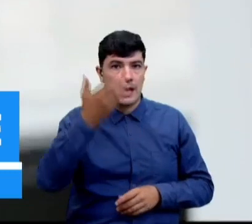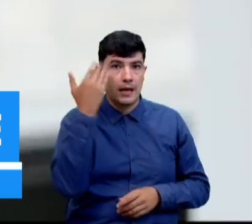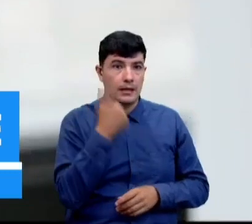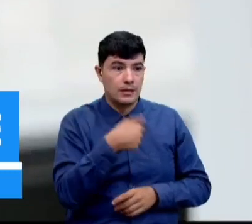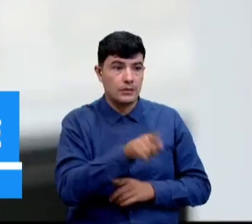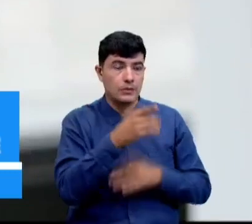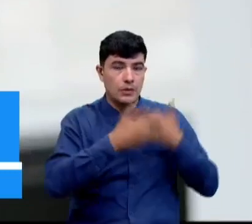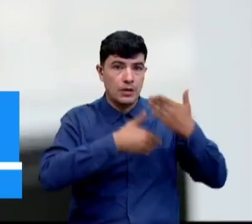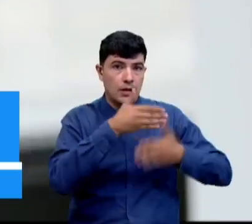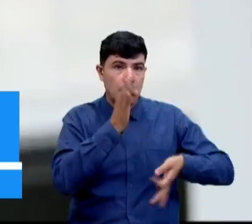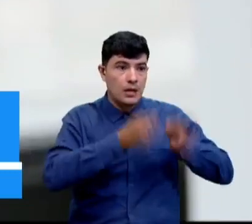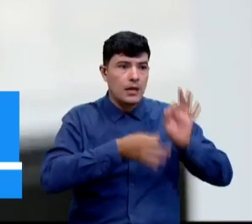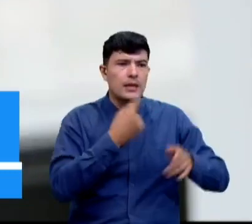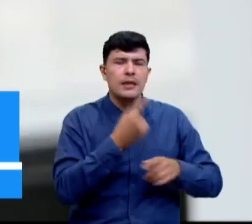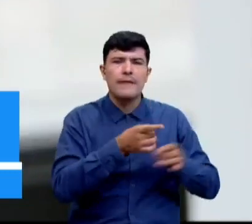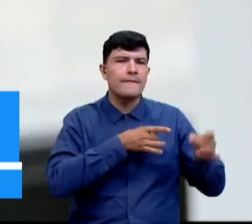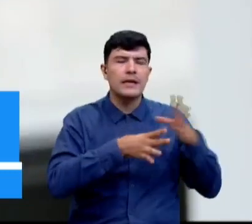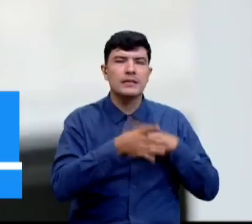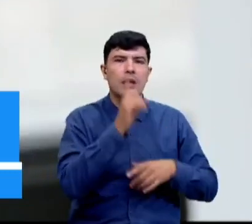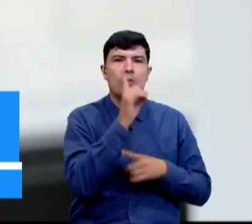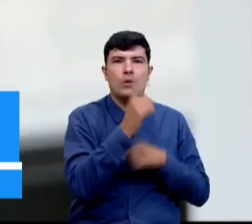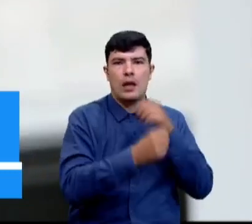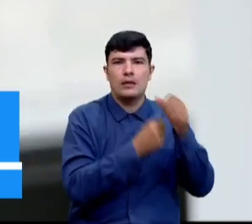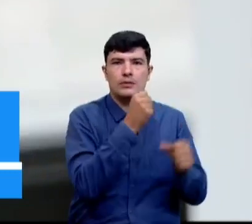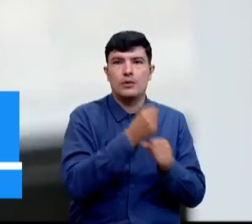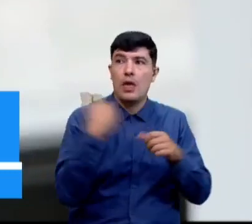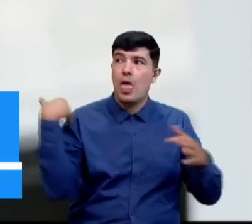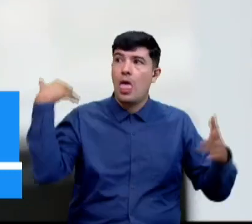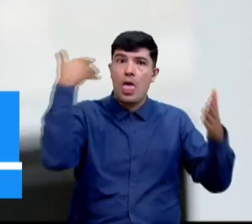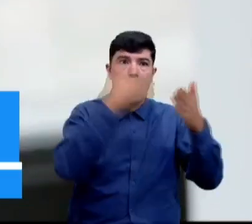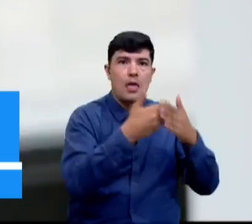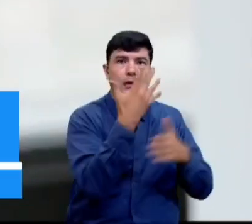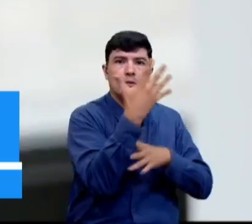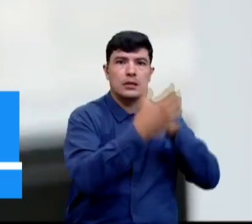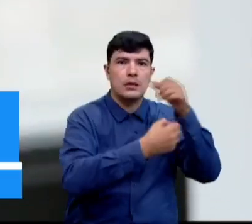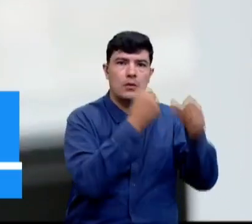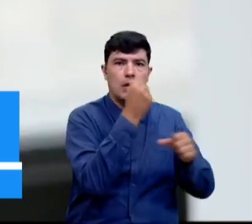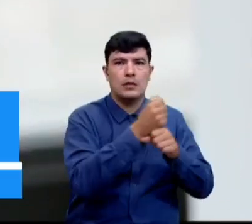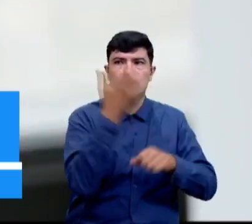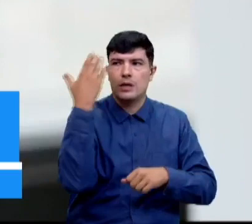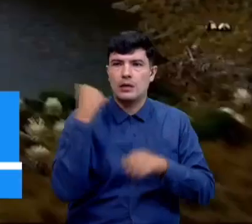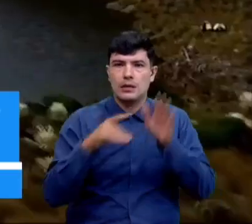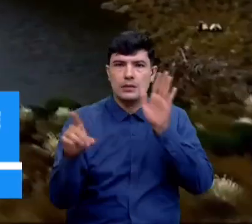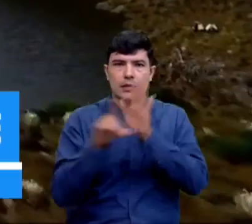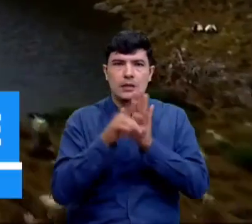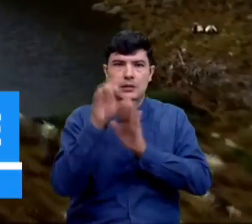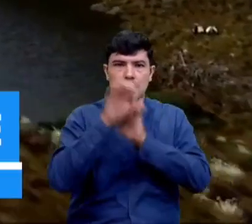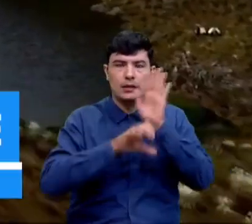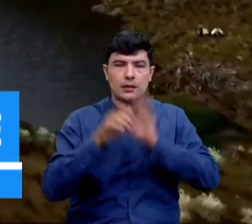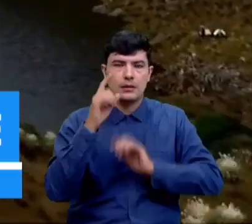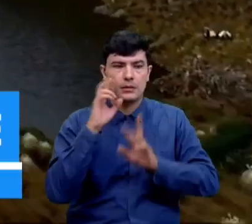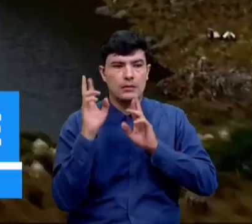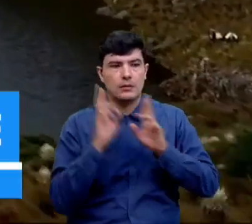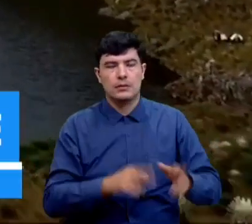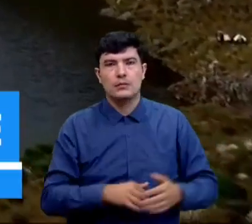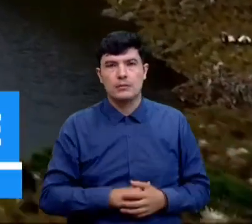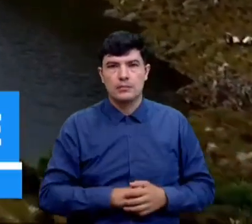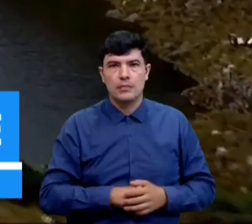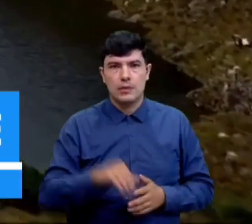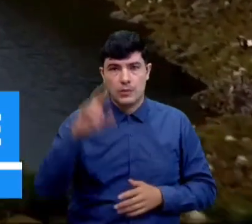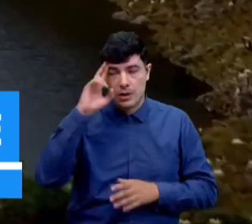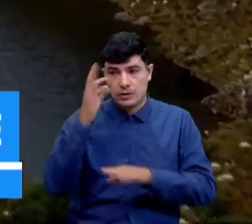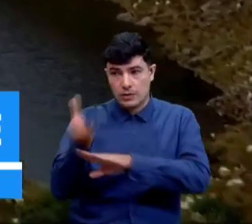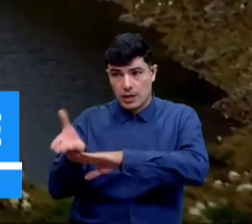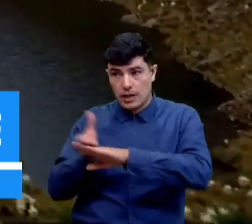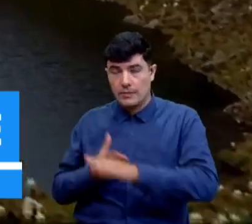la corte era de un año y han transcurrido cinco años desde la expedición de la sentencia se le solicita al tribunal